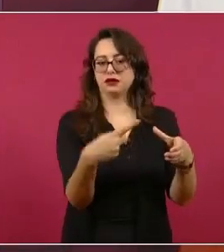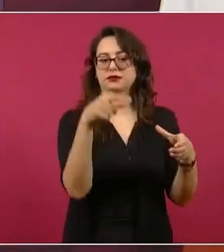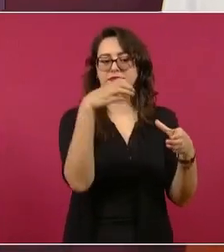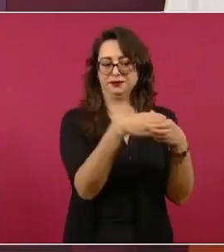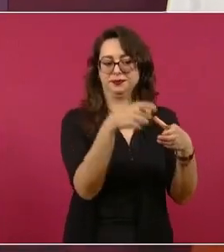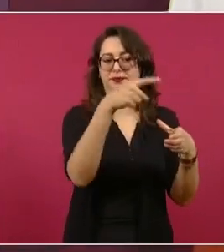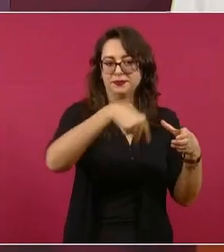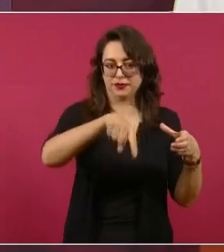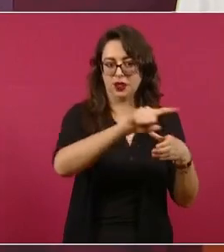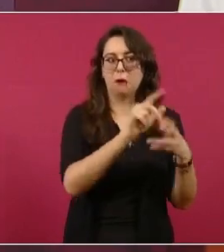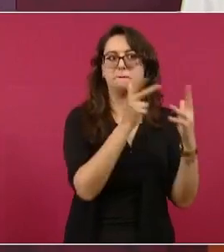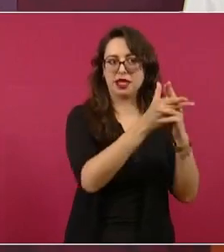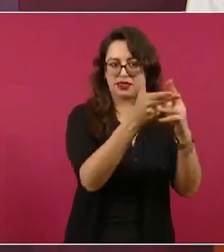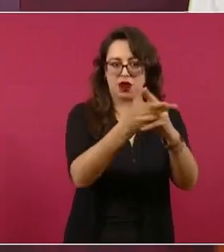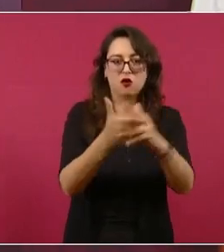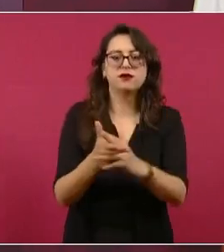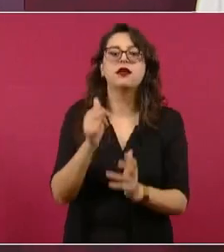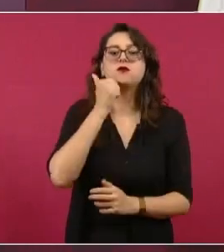Y